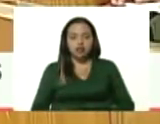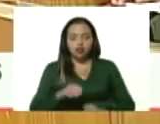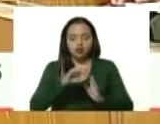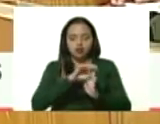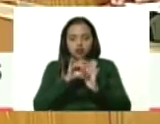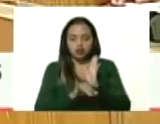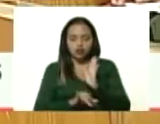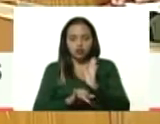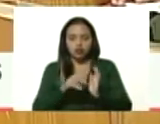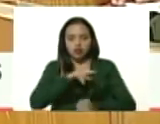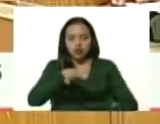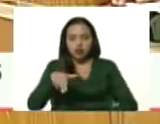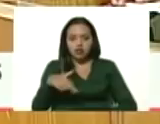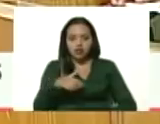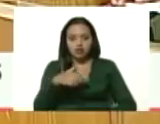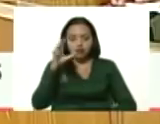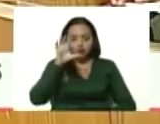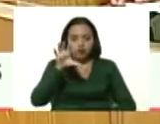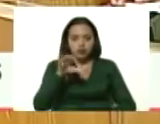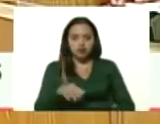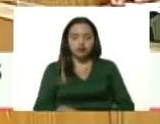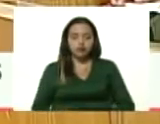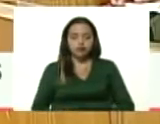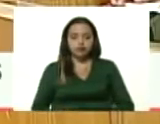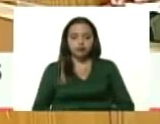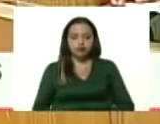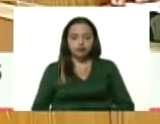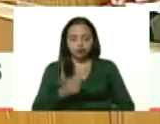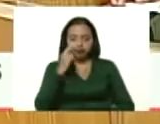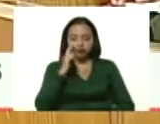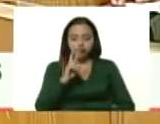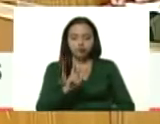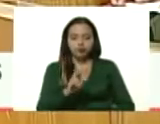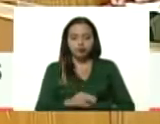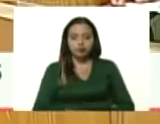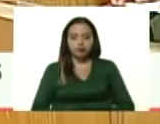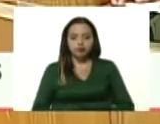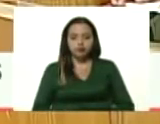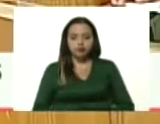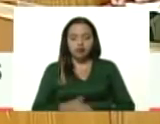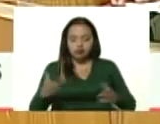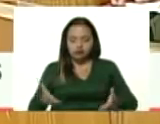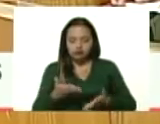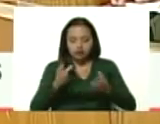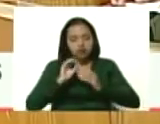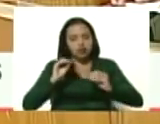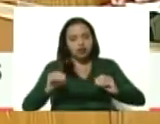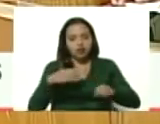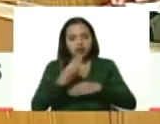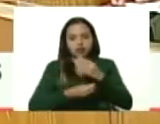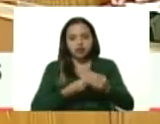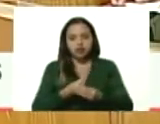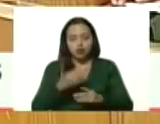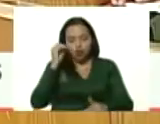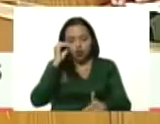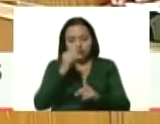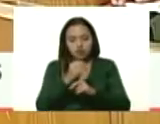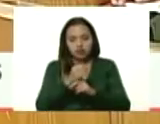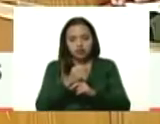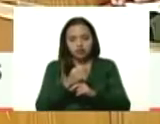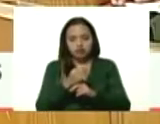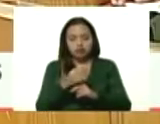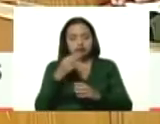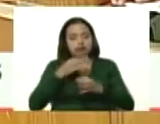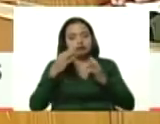de nuestra patria. Y fíjense usted, a lo largo del llamado fuimos cumpliendo metas a veces